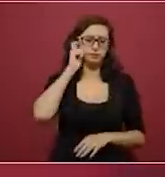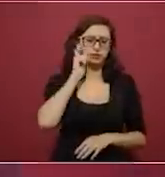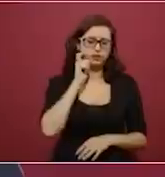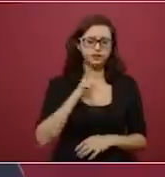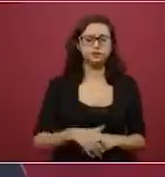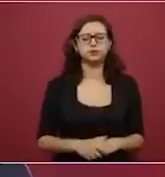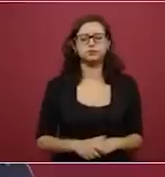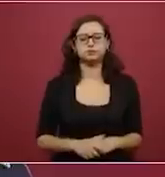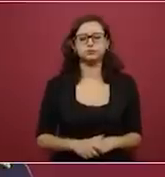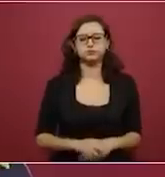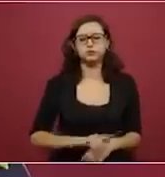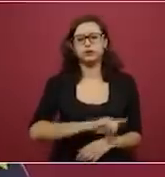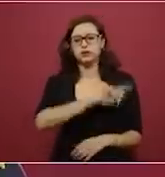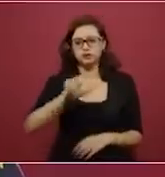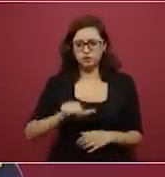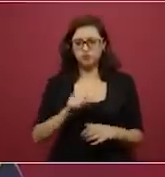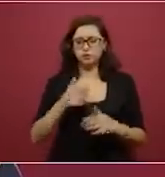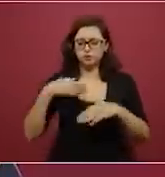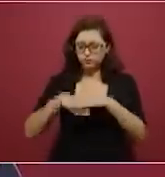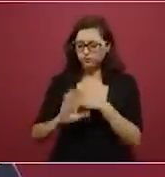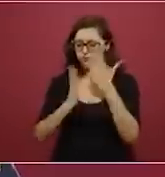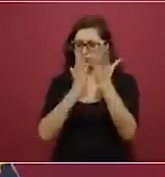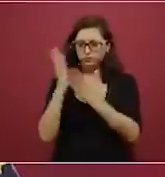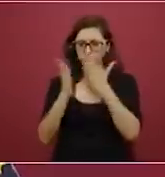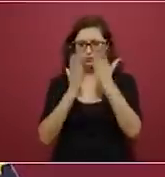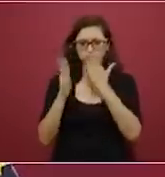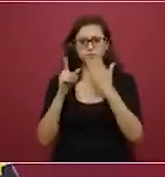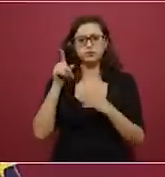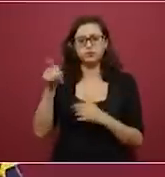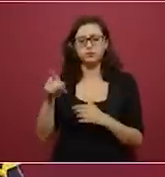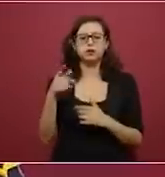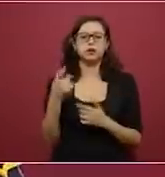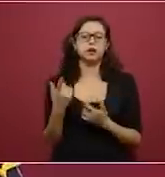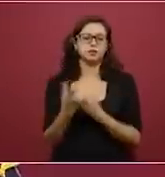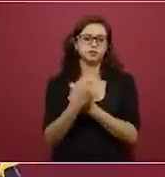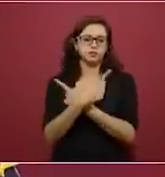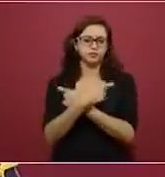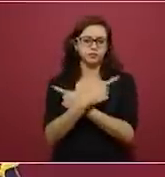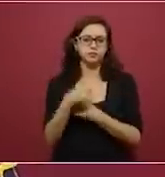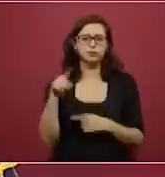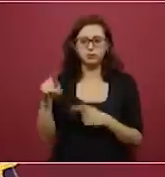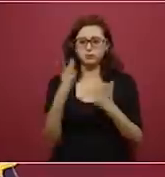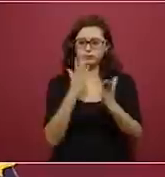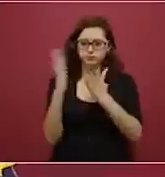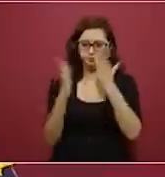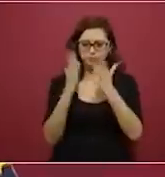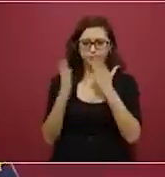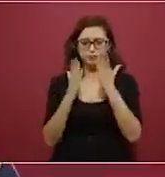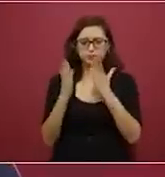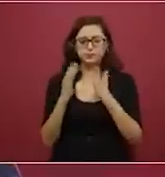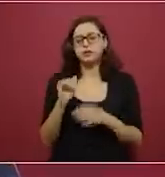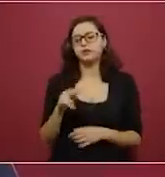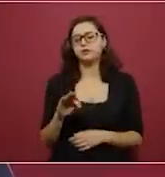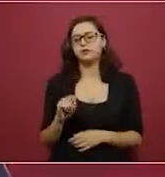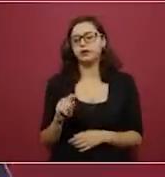después acudí a mi formación académica en el heroico colegio militar curso de formación de oficiales del arma de infantería